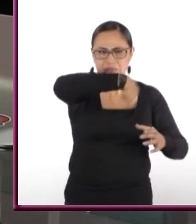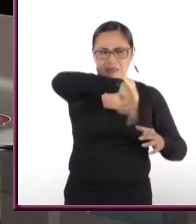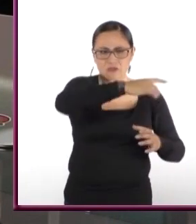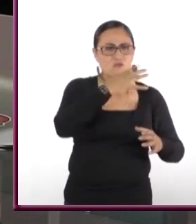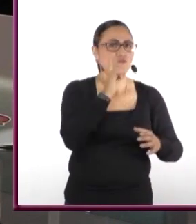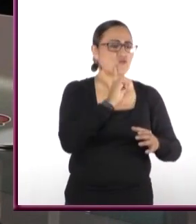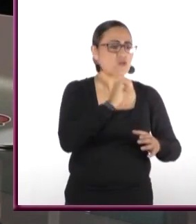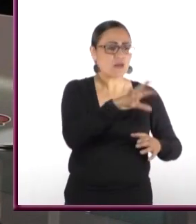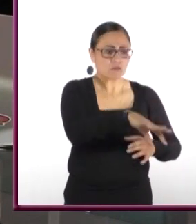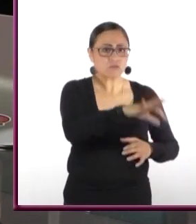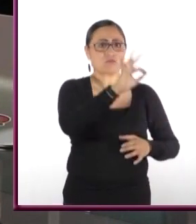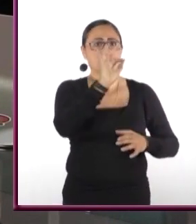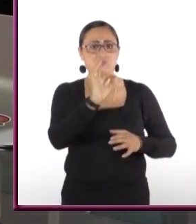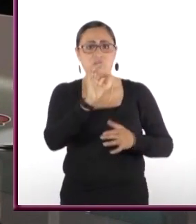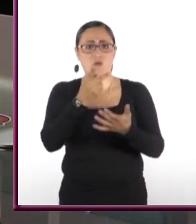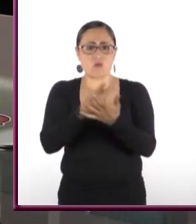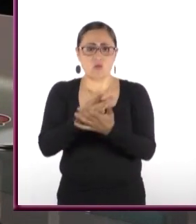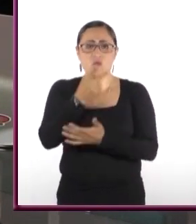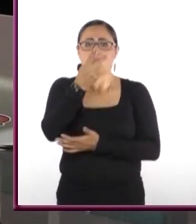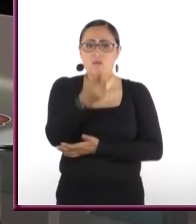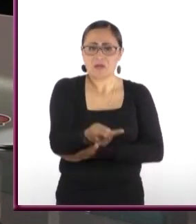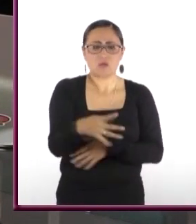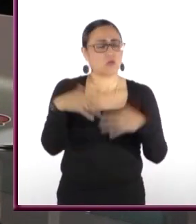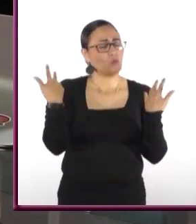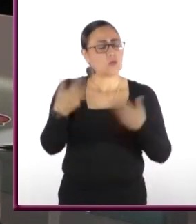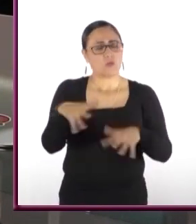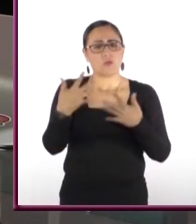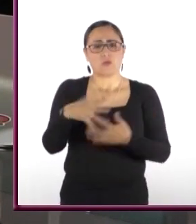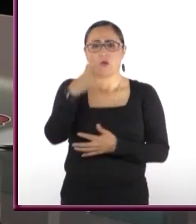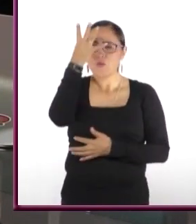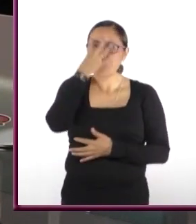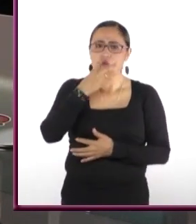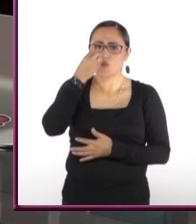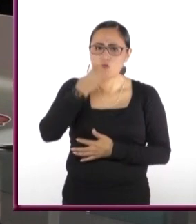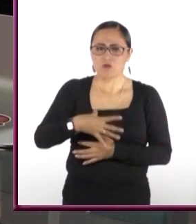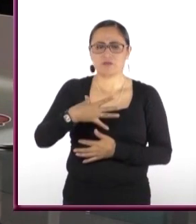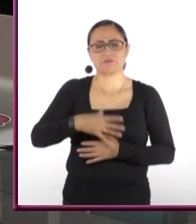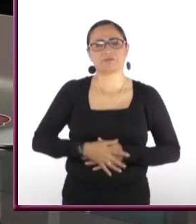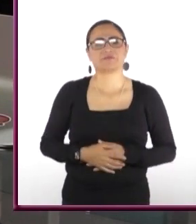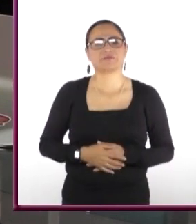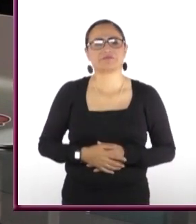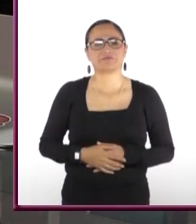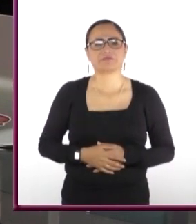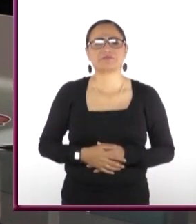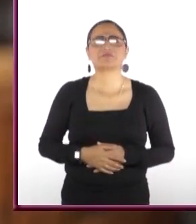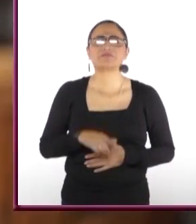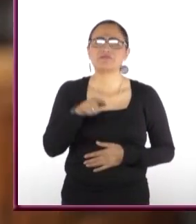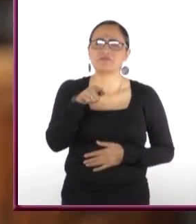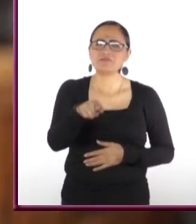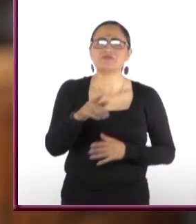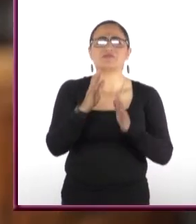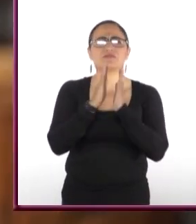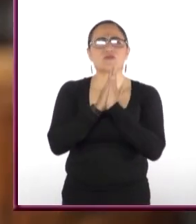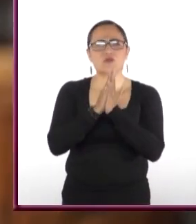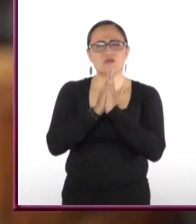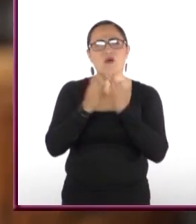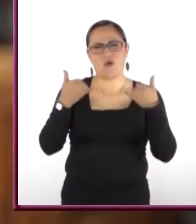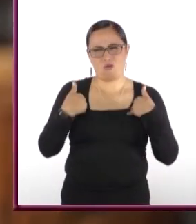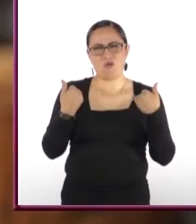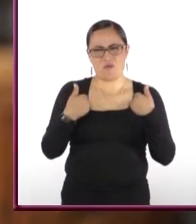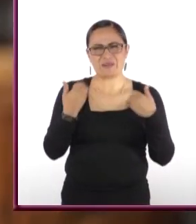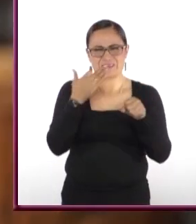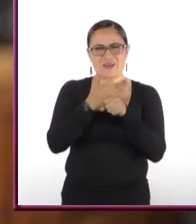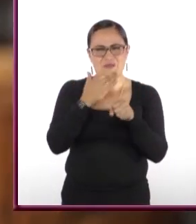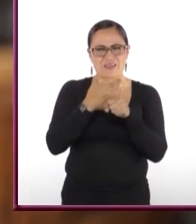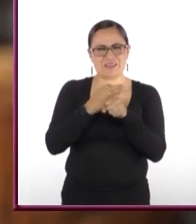Entonces es una gran distinción, es muy bonita distinción. Claro. Luz, y por último, rápidamente, ¿podrías dirigirte a